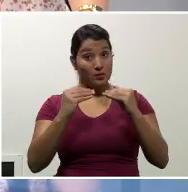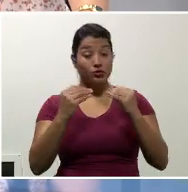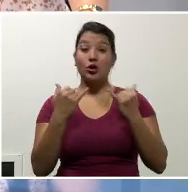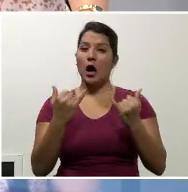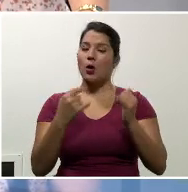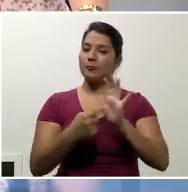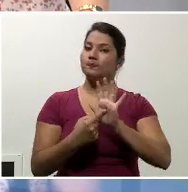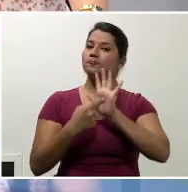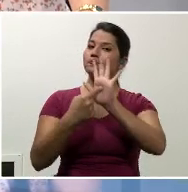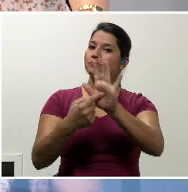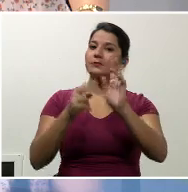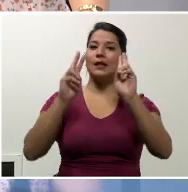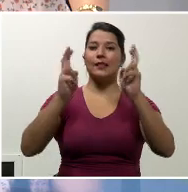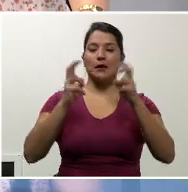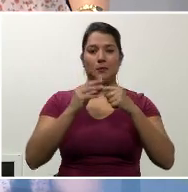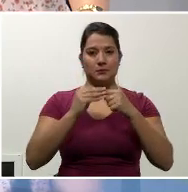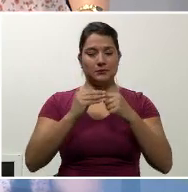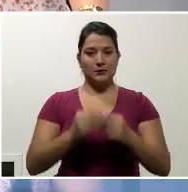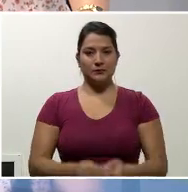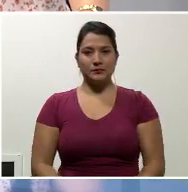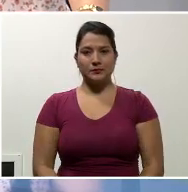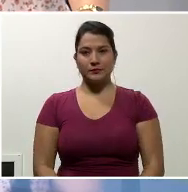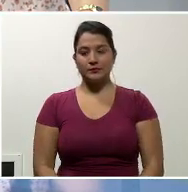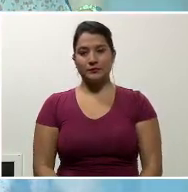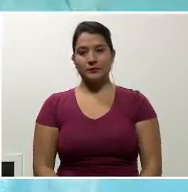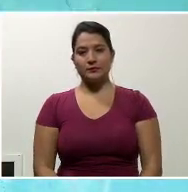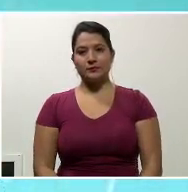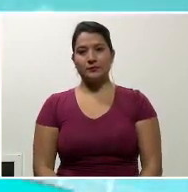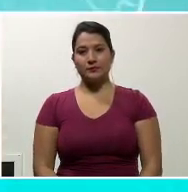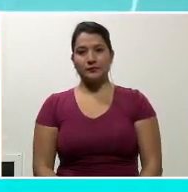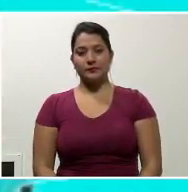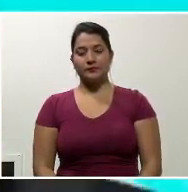de inmediato nuestros titulares.